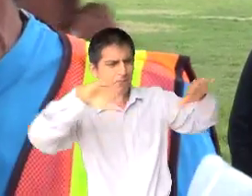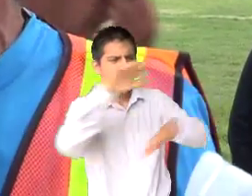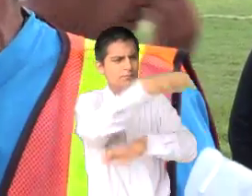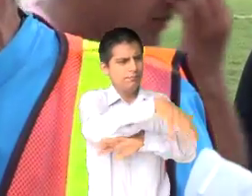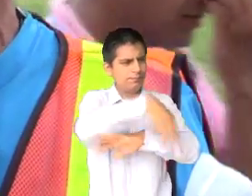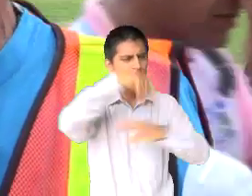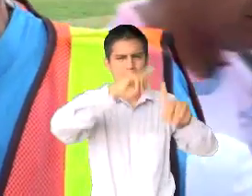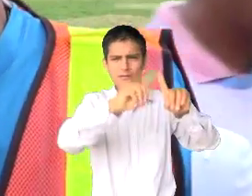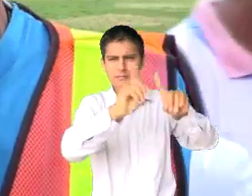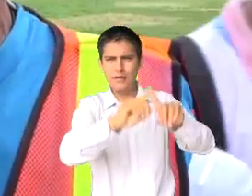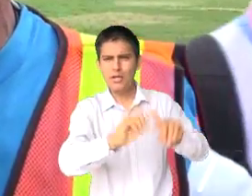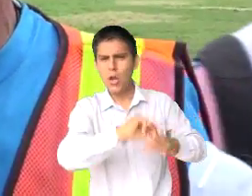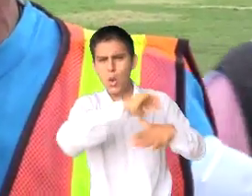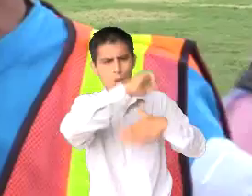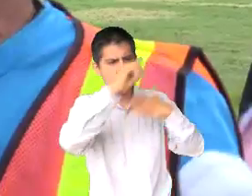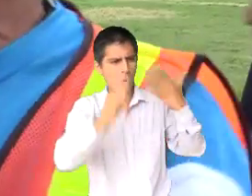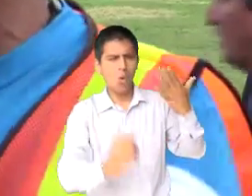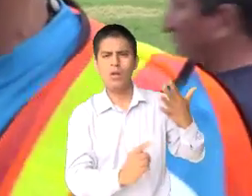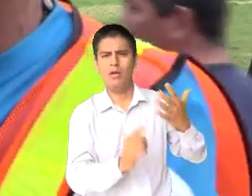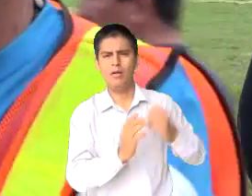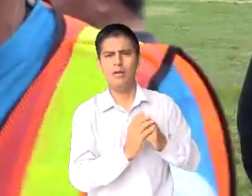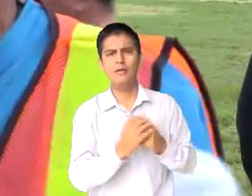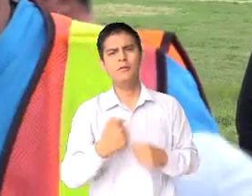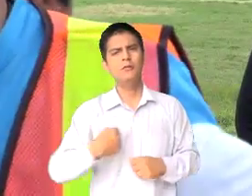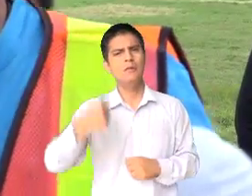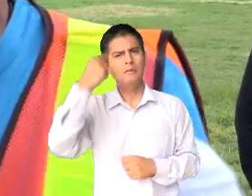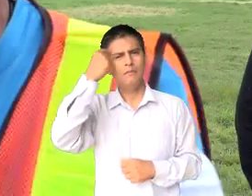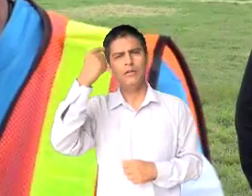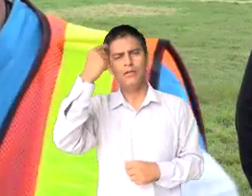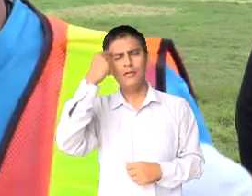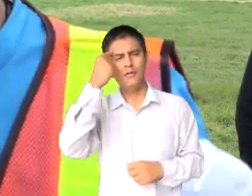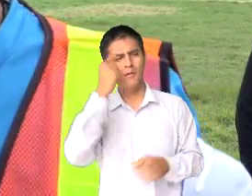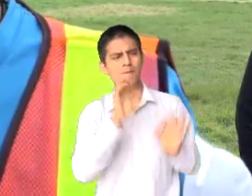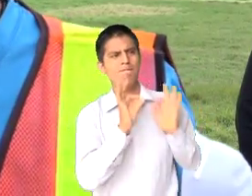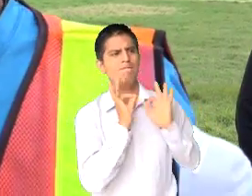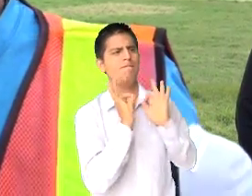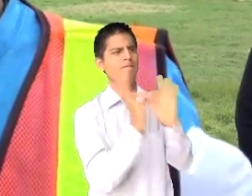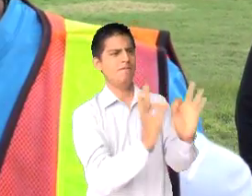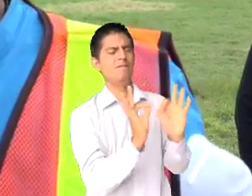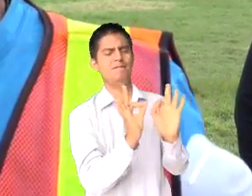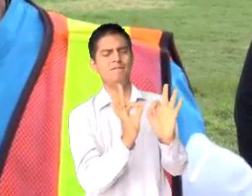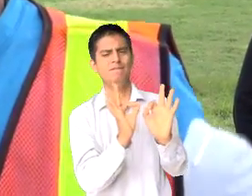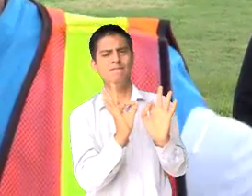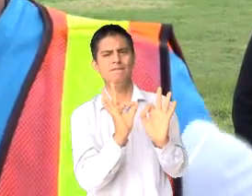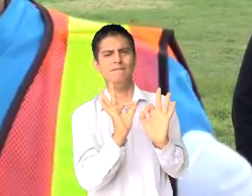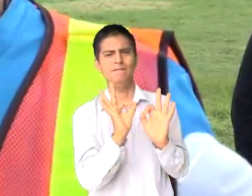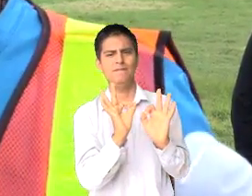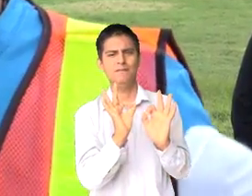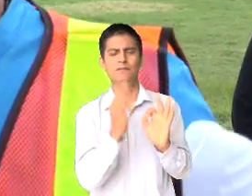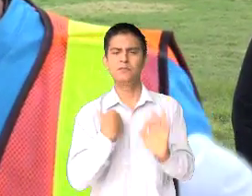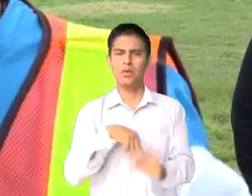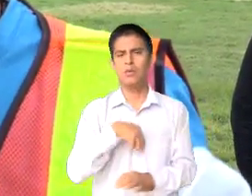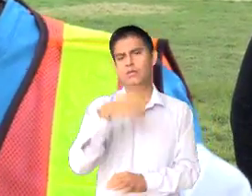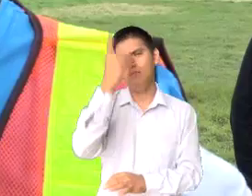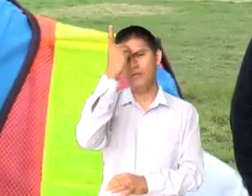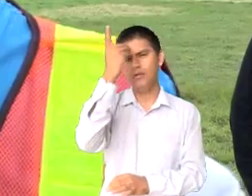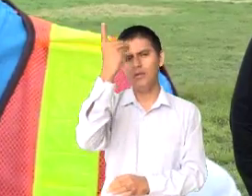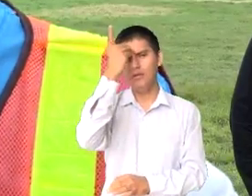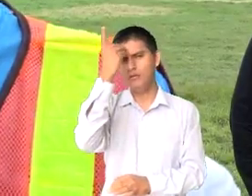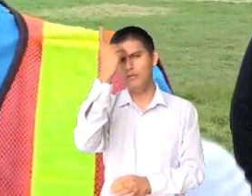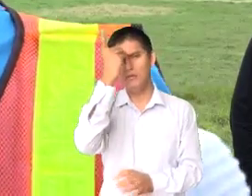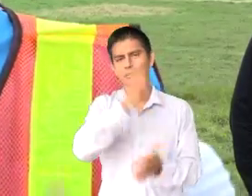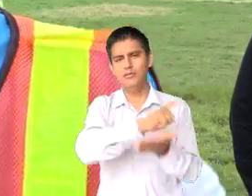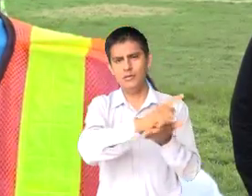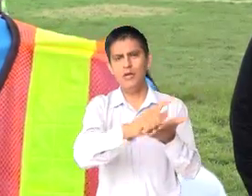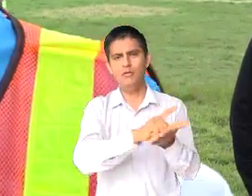todo. Yo creo que son ejemplos de admirar. Estamos en deuda eternamente con Lago